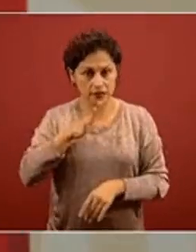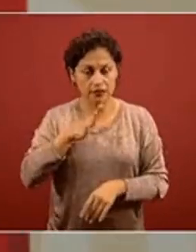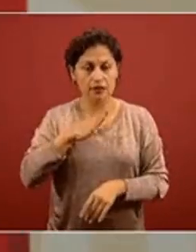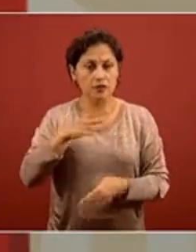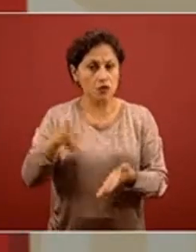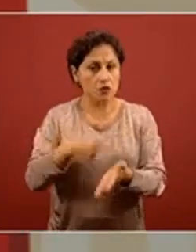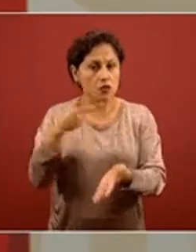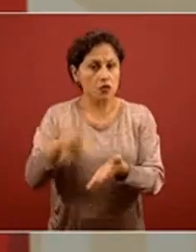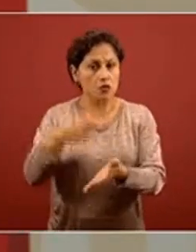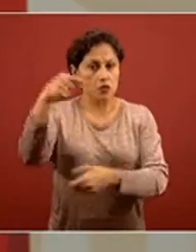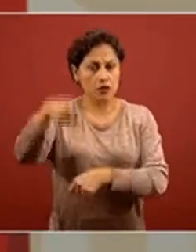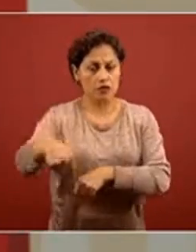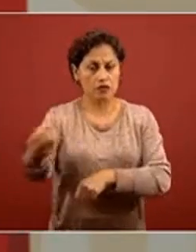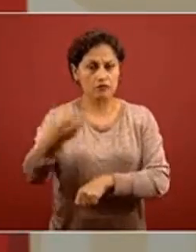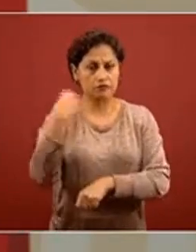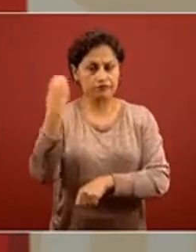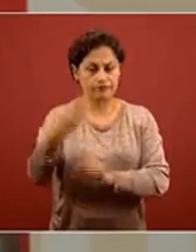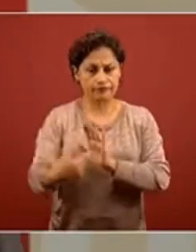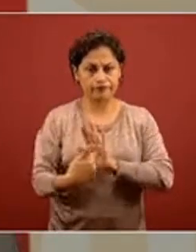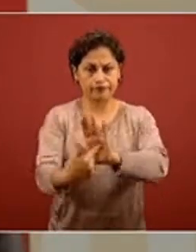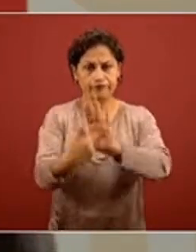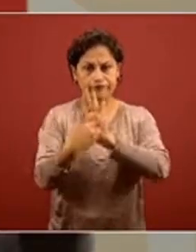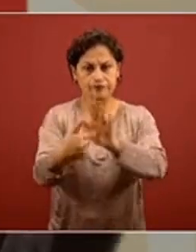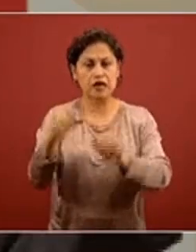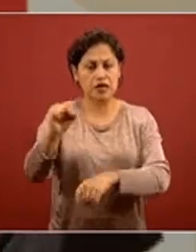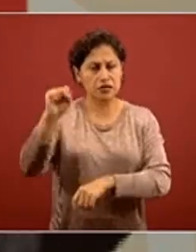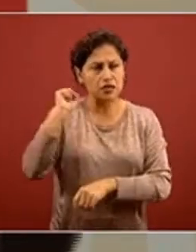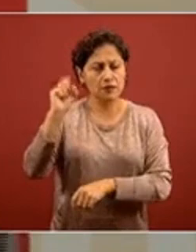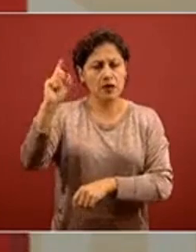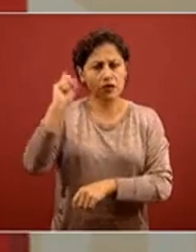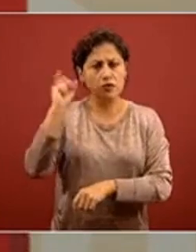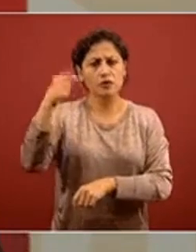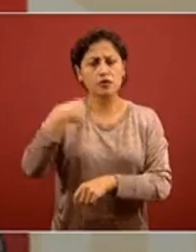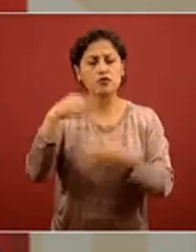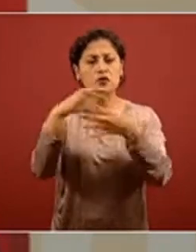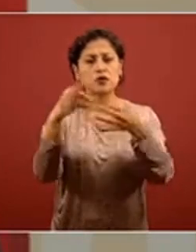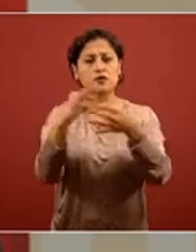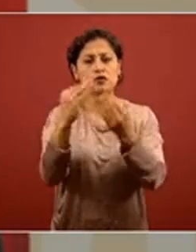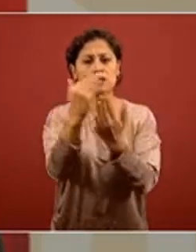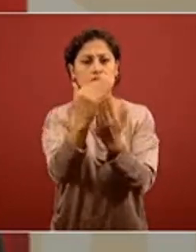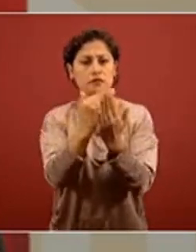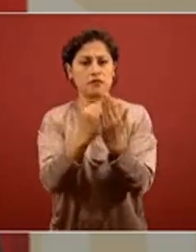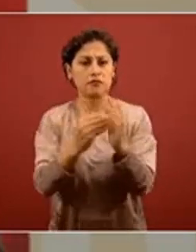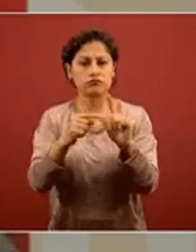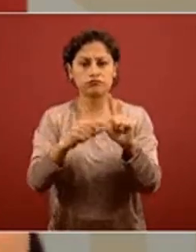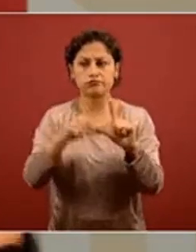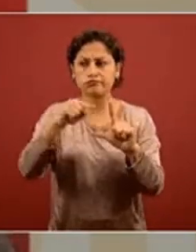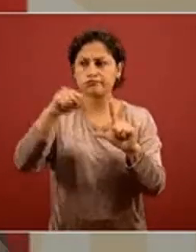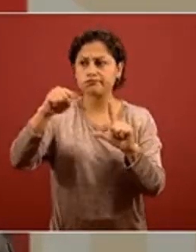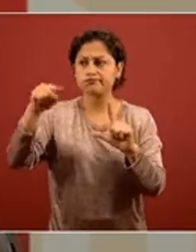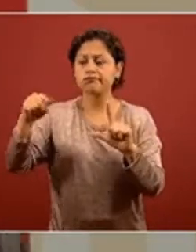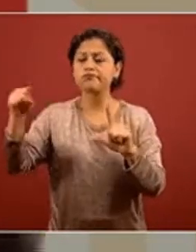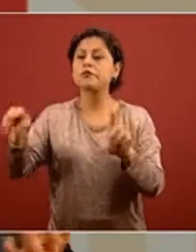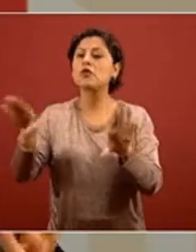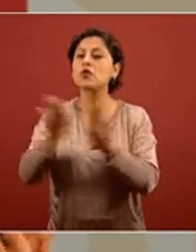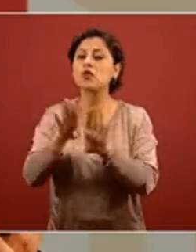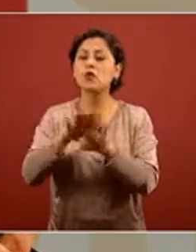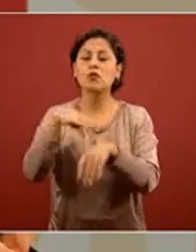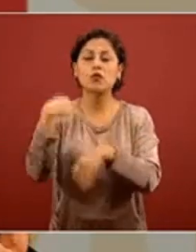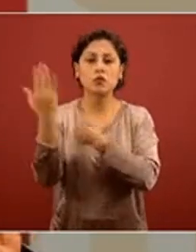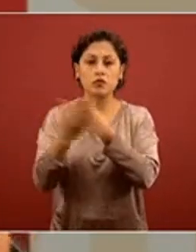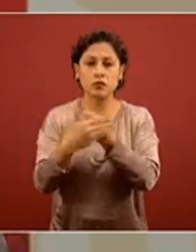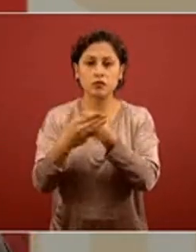domingo enumeraba yo los distintos elementos del escalamiento. Esto incluye la ampliación